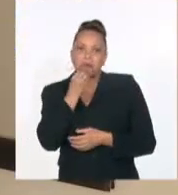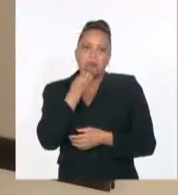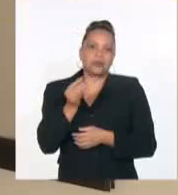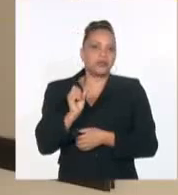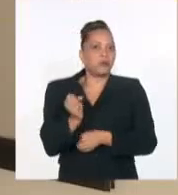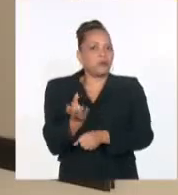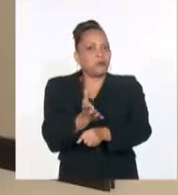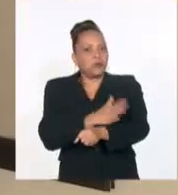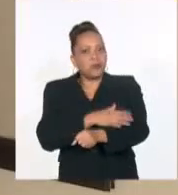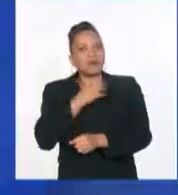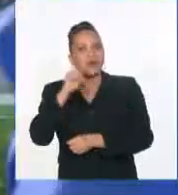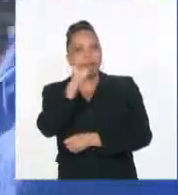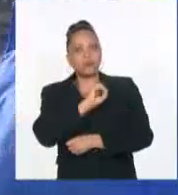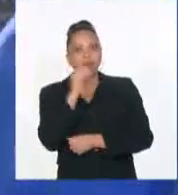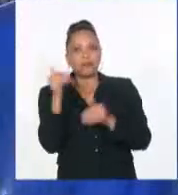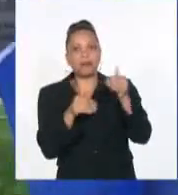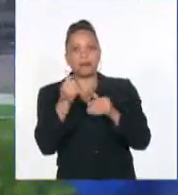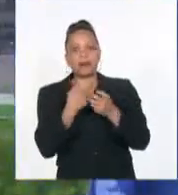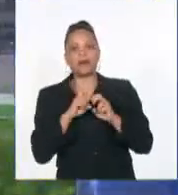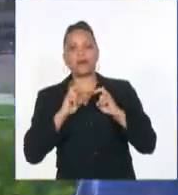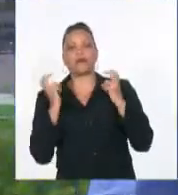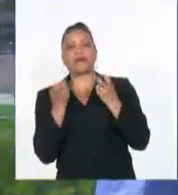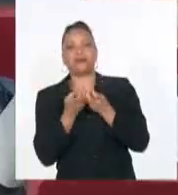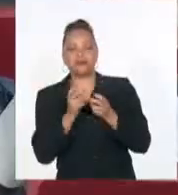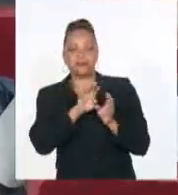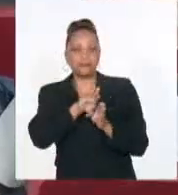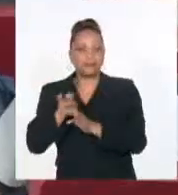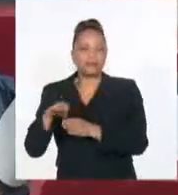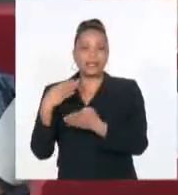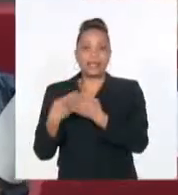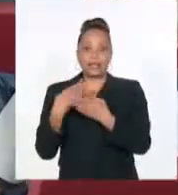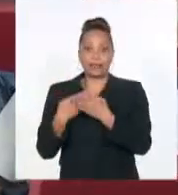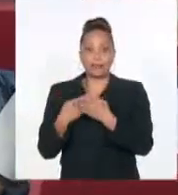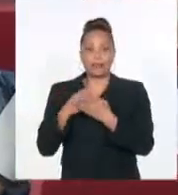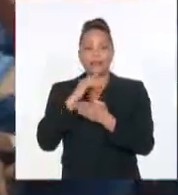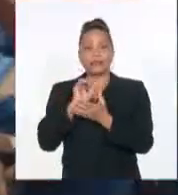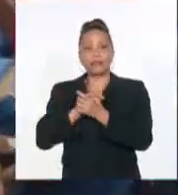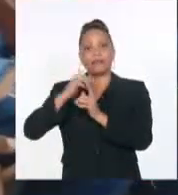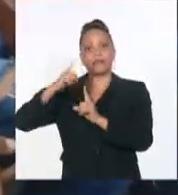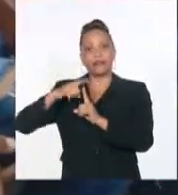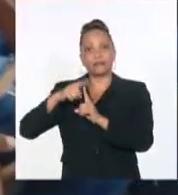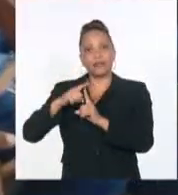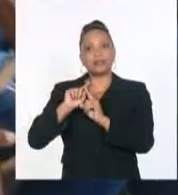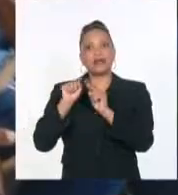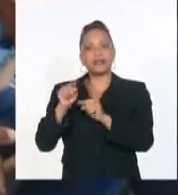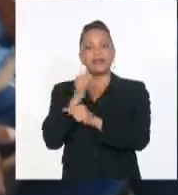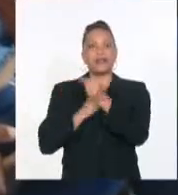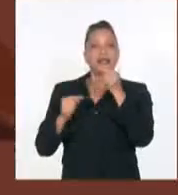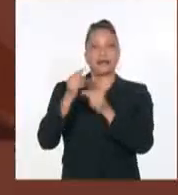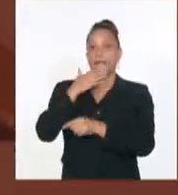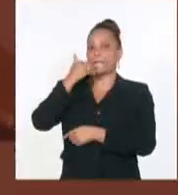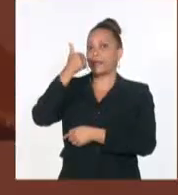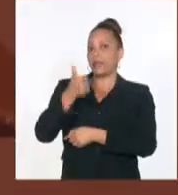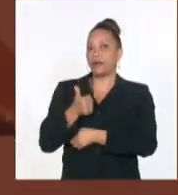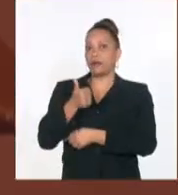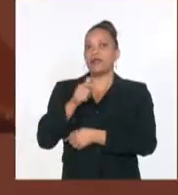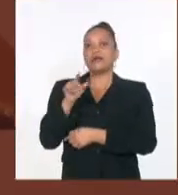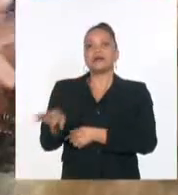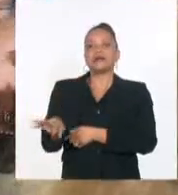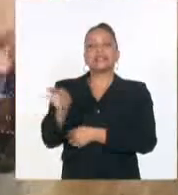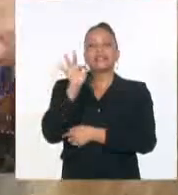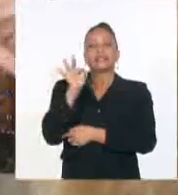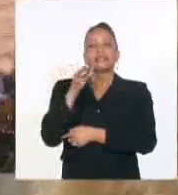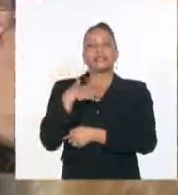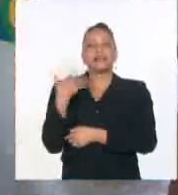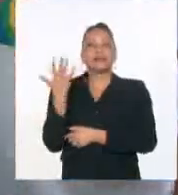poder tener la oportunidad de asistir a ese congreso. En la empresa constructora militar número 4 de Matanzas, considerada la mejor de su tipo en el país, seleccionaron por sus